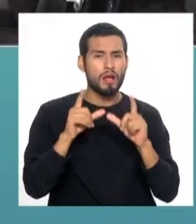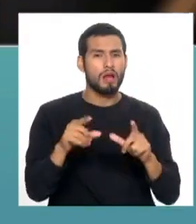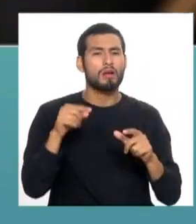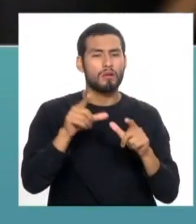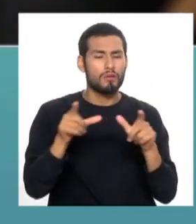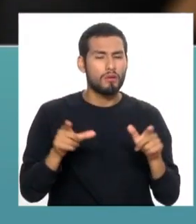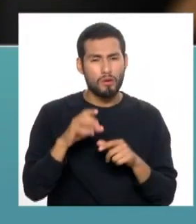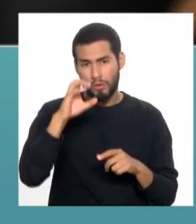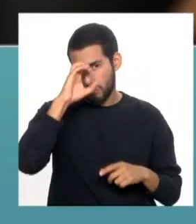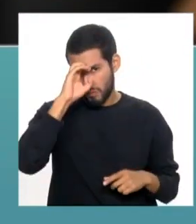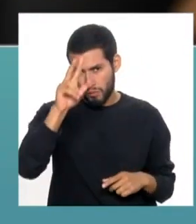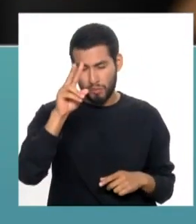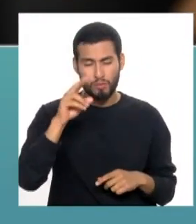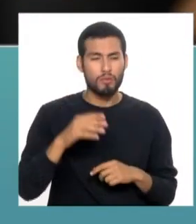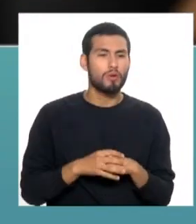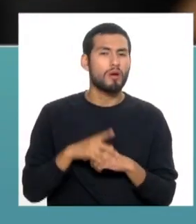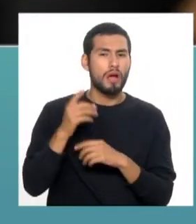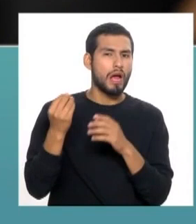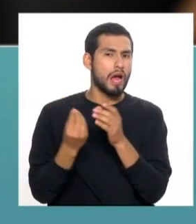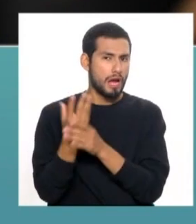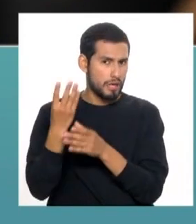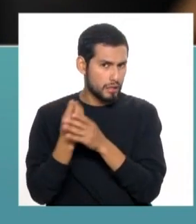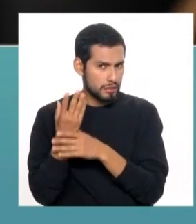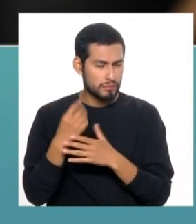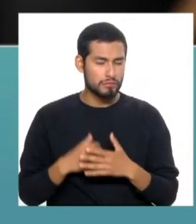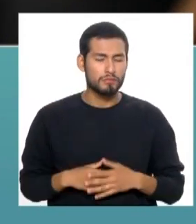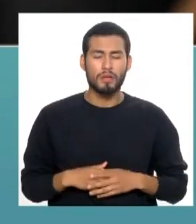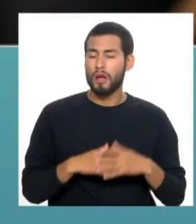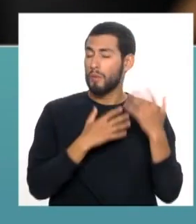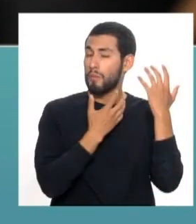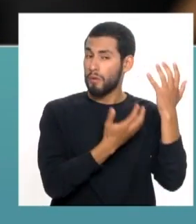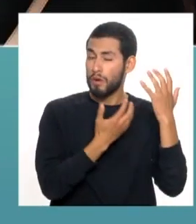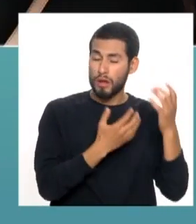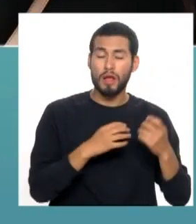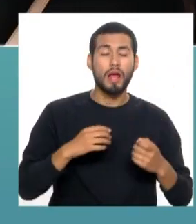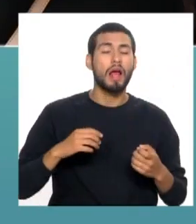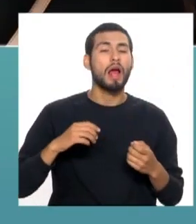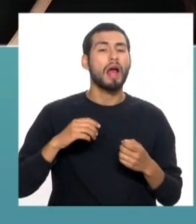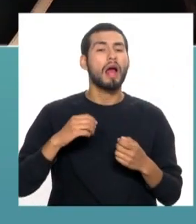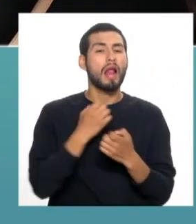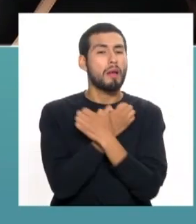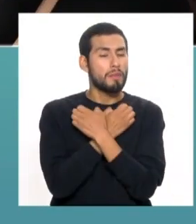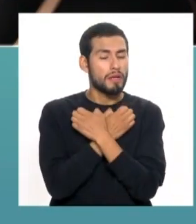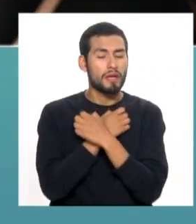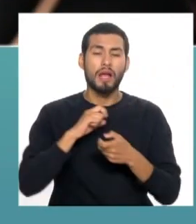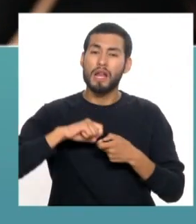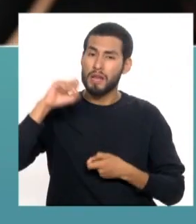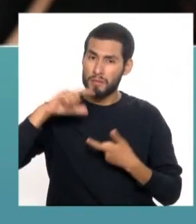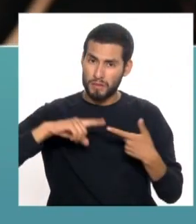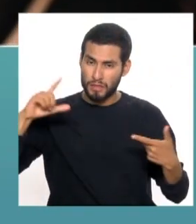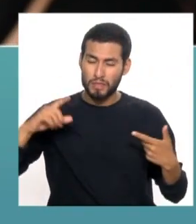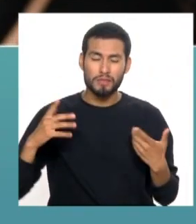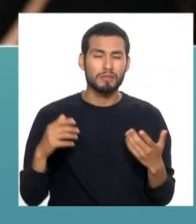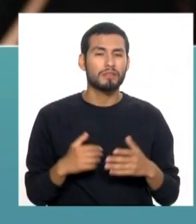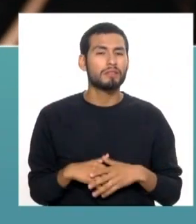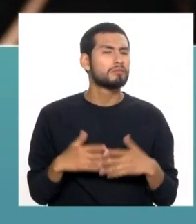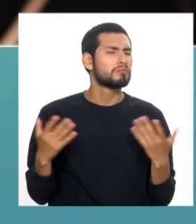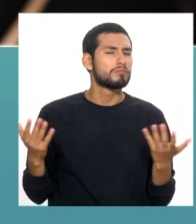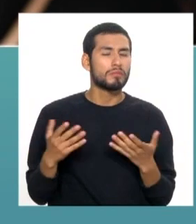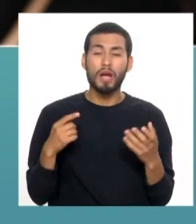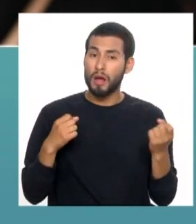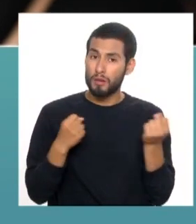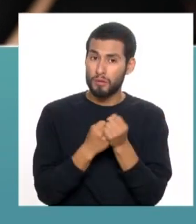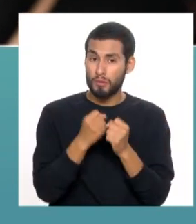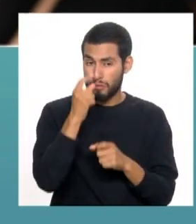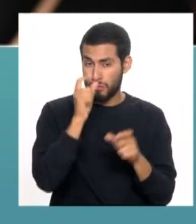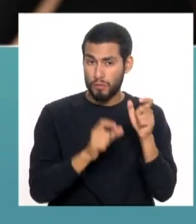en la región Cusco, la región Arequipa, Piura, Lambayeque y La Libertad. De tal manera de que apoyar a